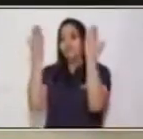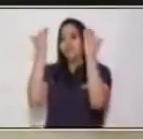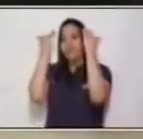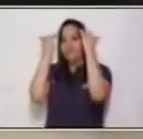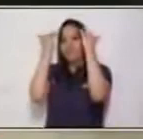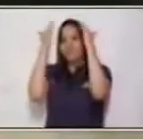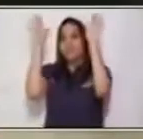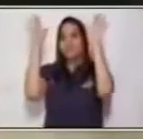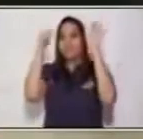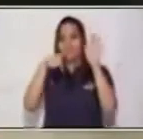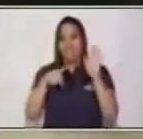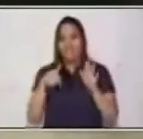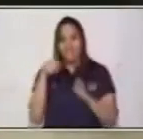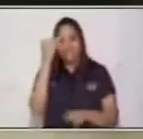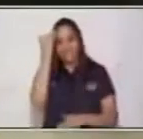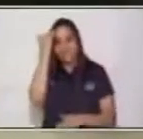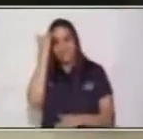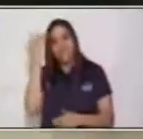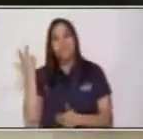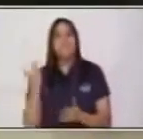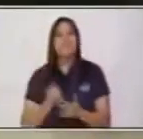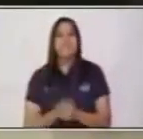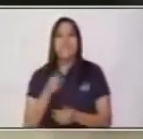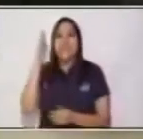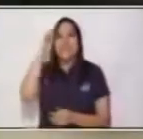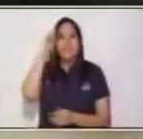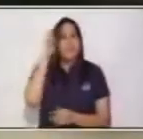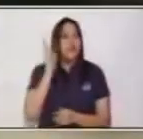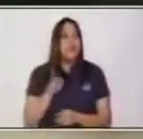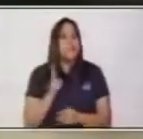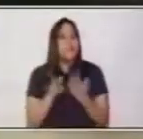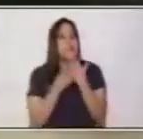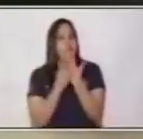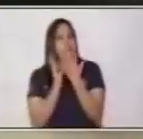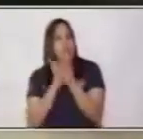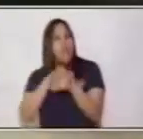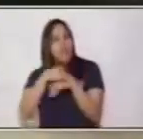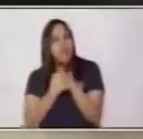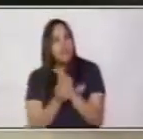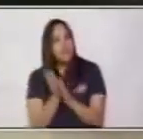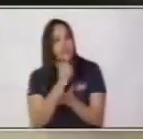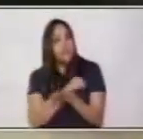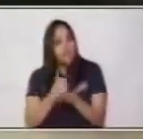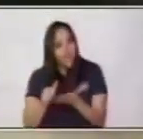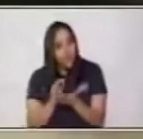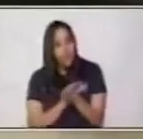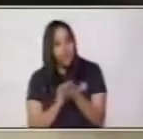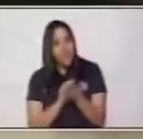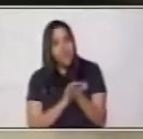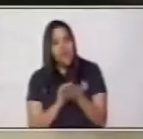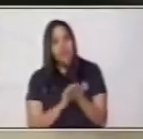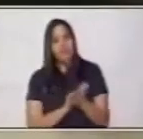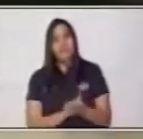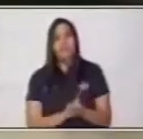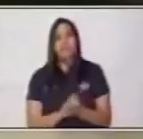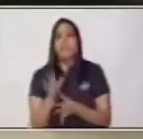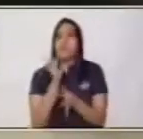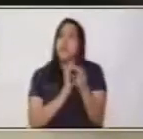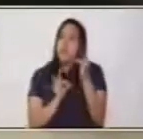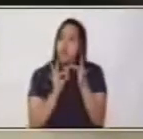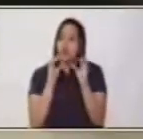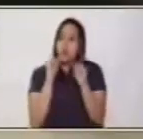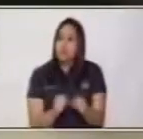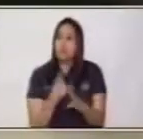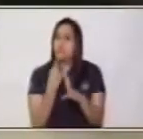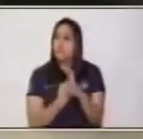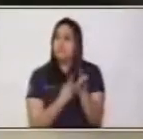conocimiento. Te recordamos siempre, lávate las manos con agua y jabón o bien con tu